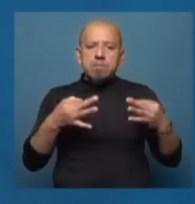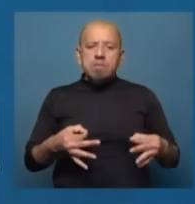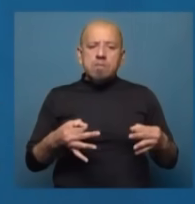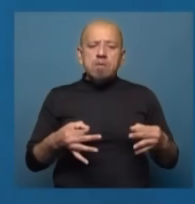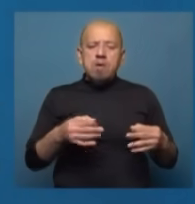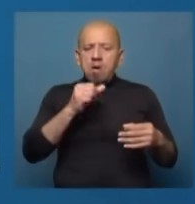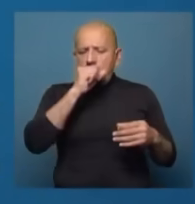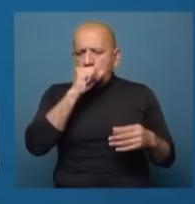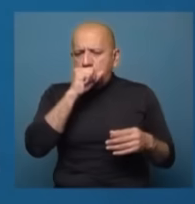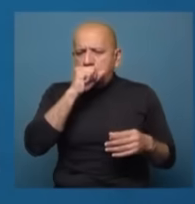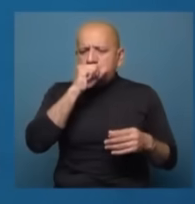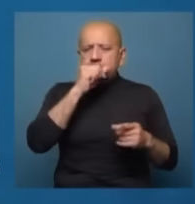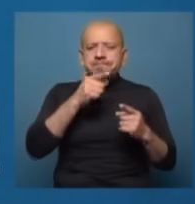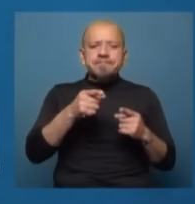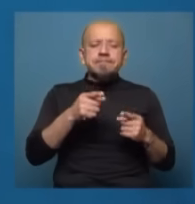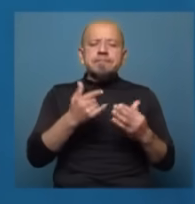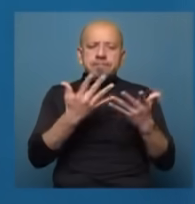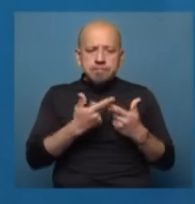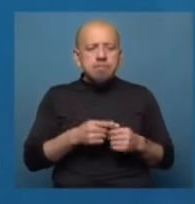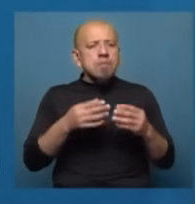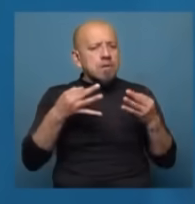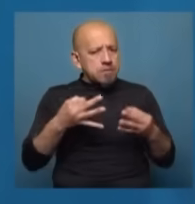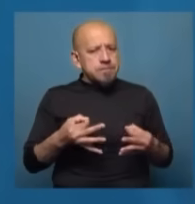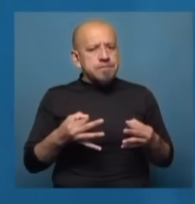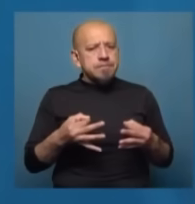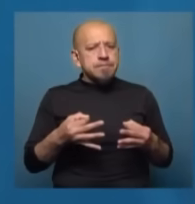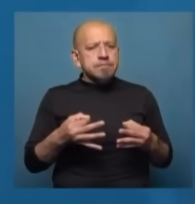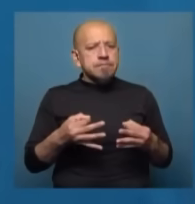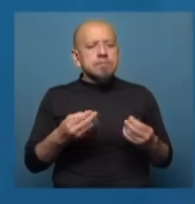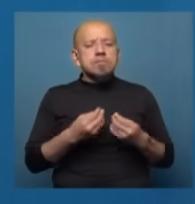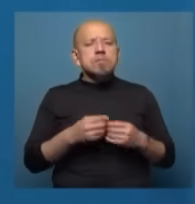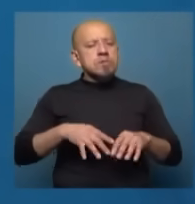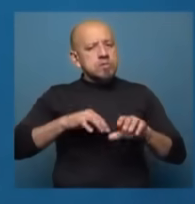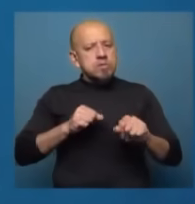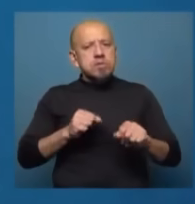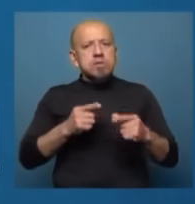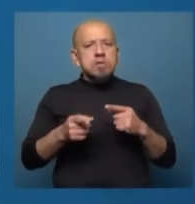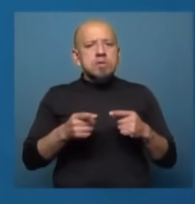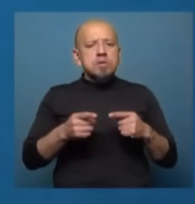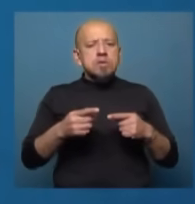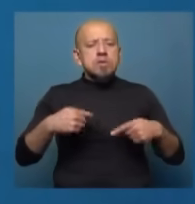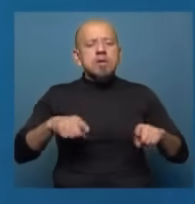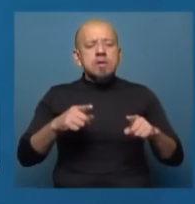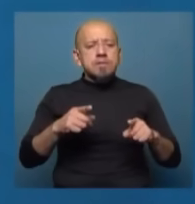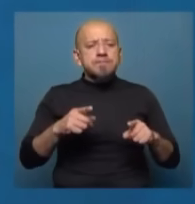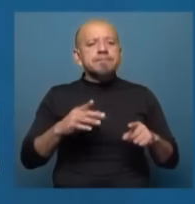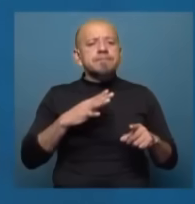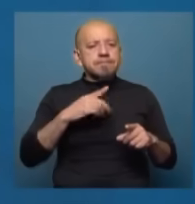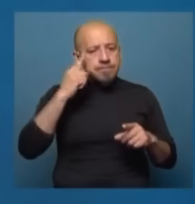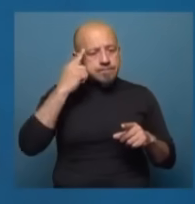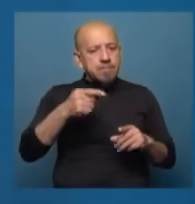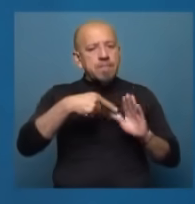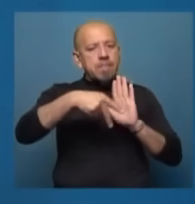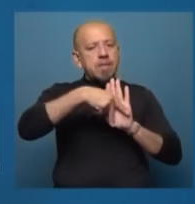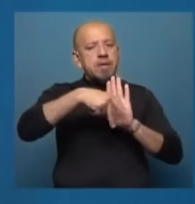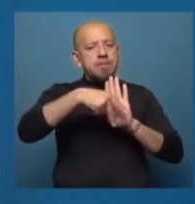y muy bien organizado y con mucha dedicación y compromiso no y que entiende perfectamente también las normas